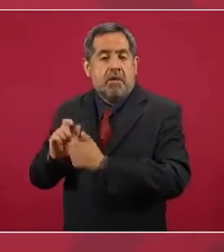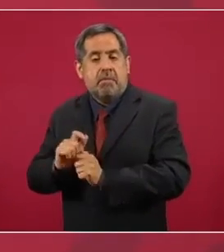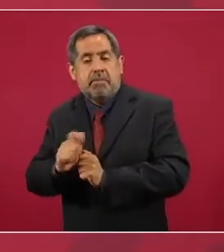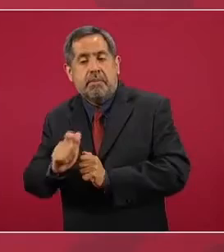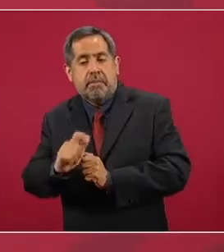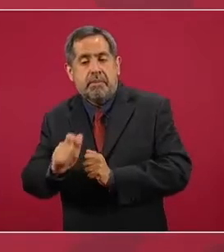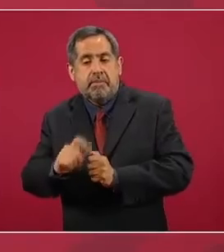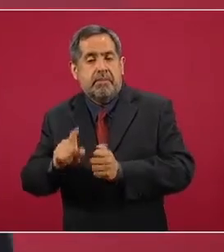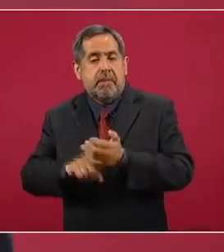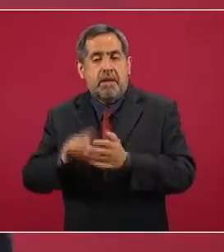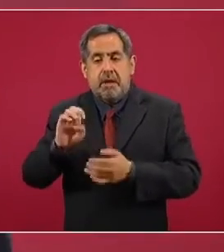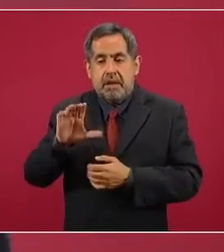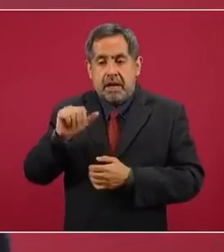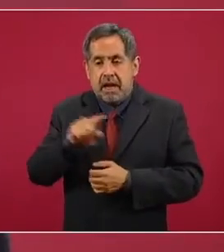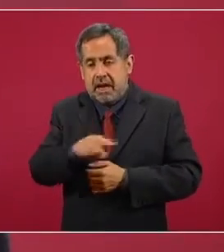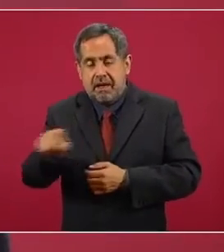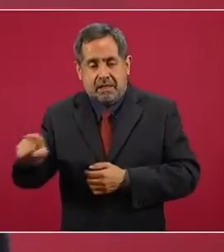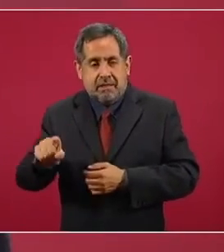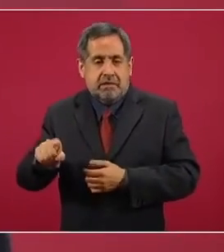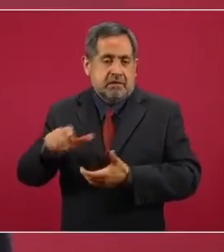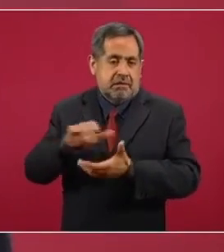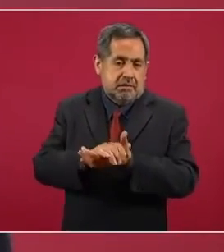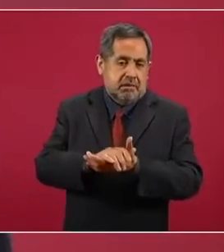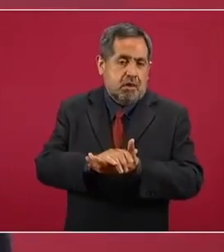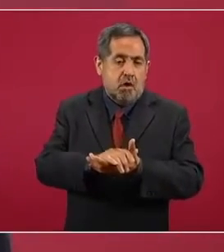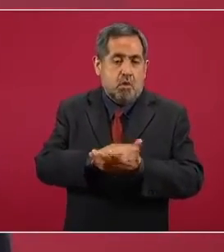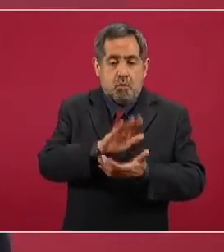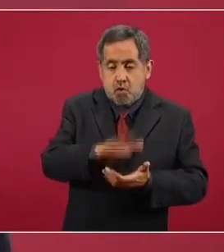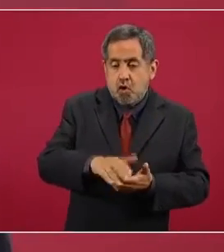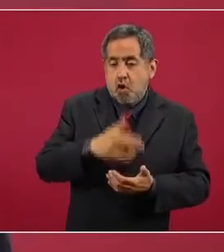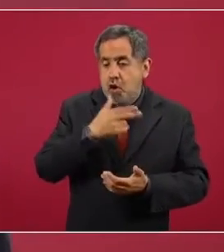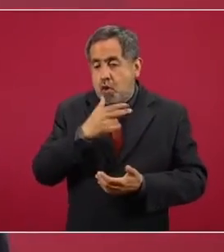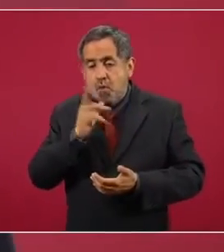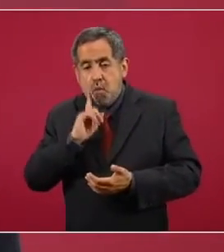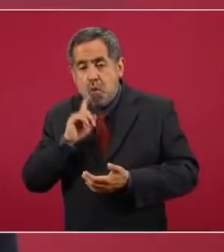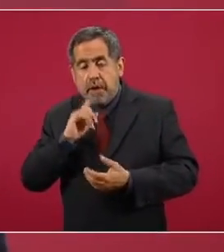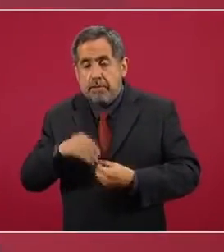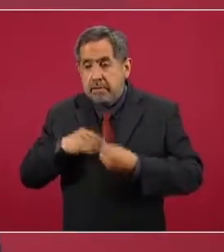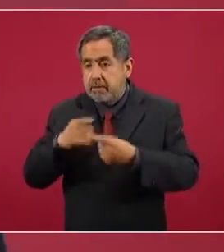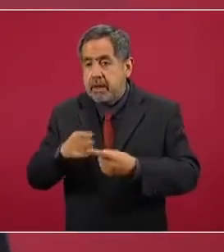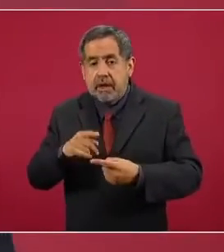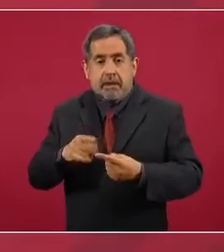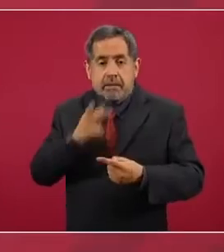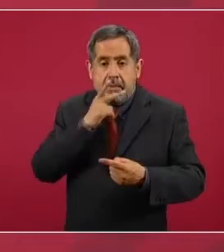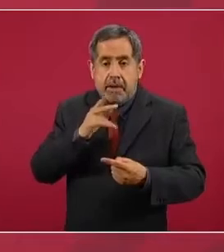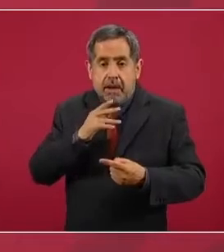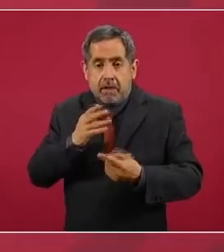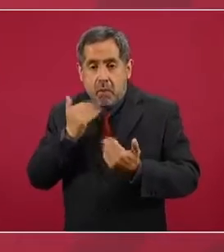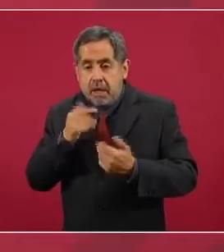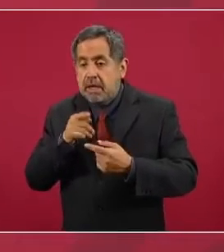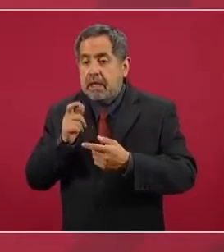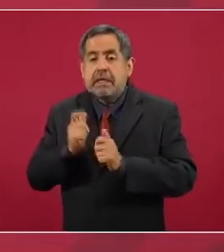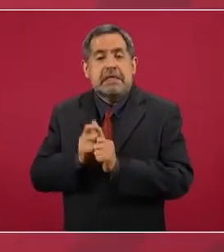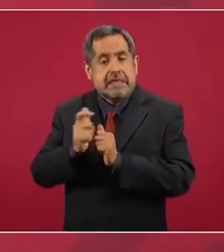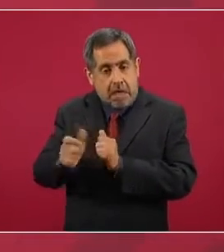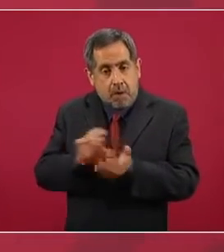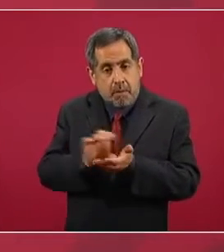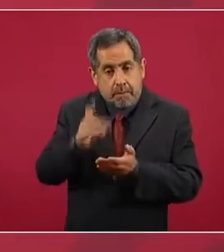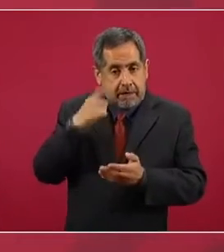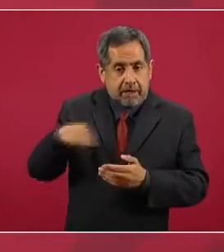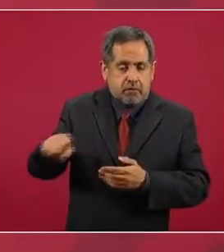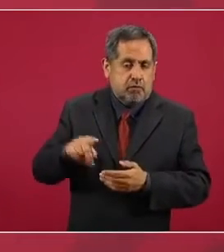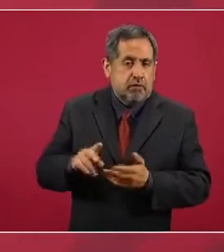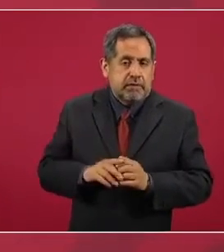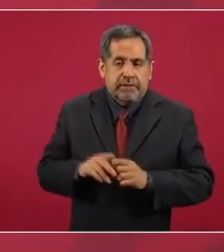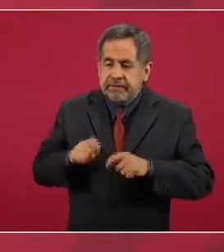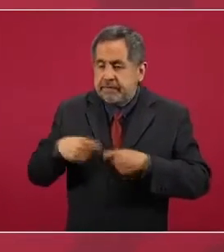apoyos, becas a las viudas, a los huérfanos. Y otra parte de ese dinero se utilizó